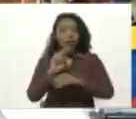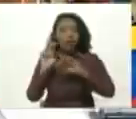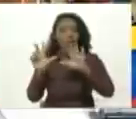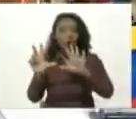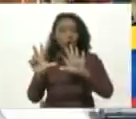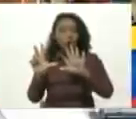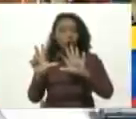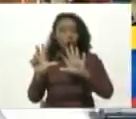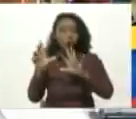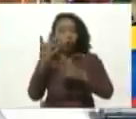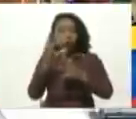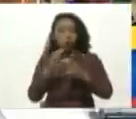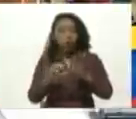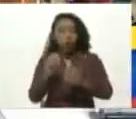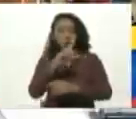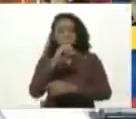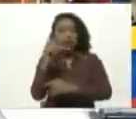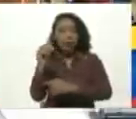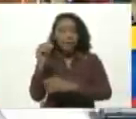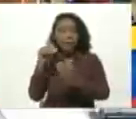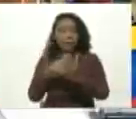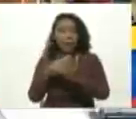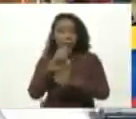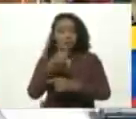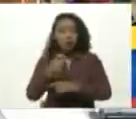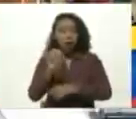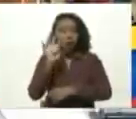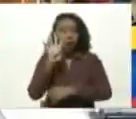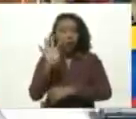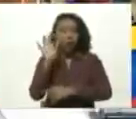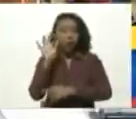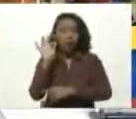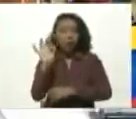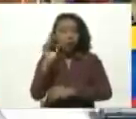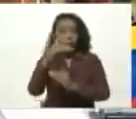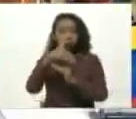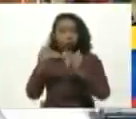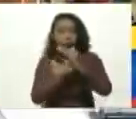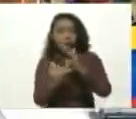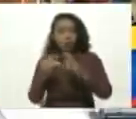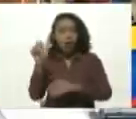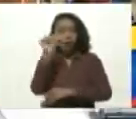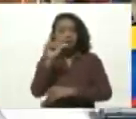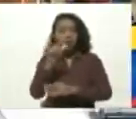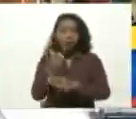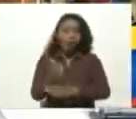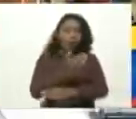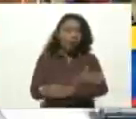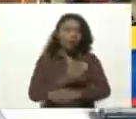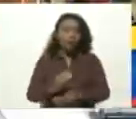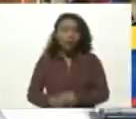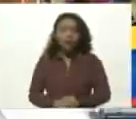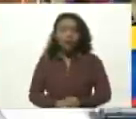casos por 100.000 habitantes, 4 puntos por debajo de la semana anterior.